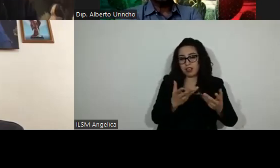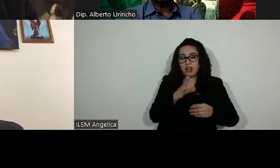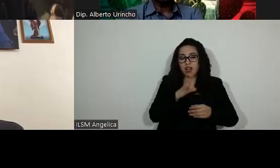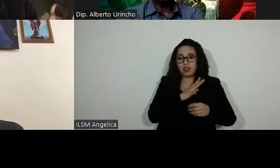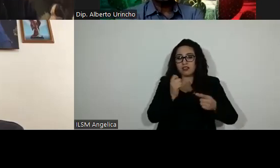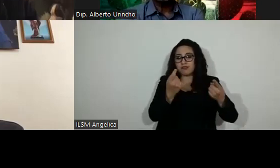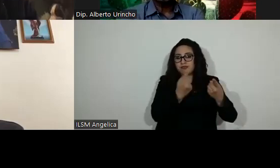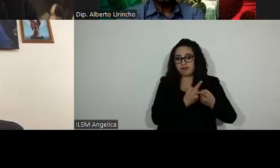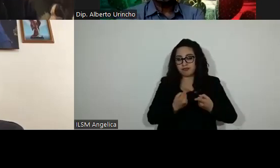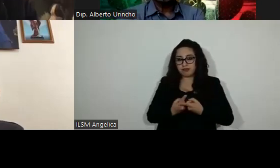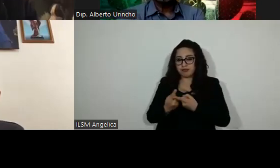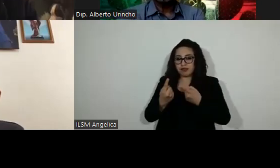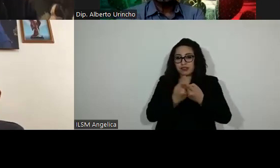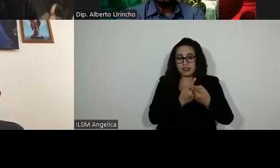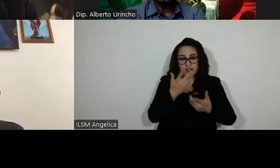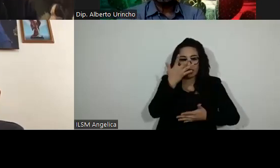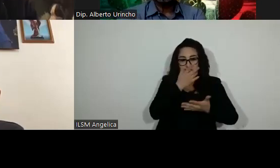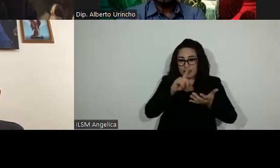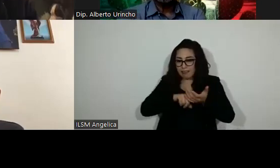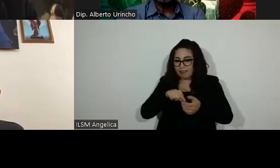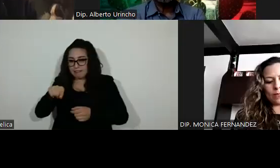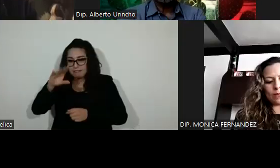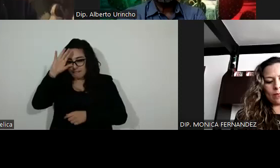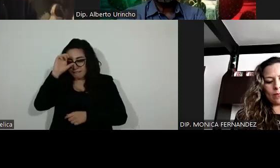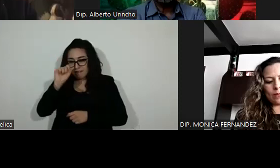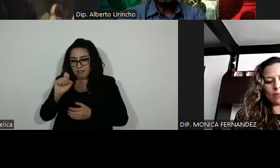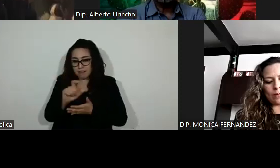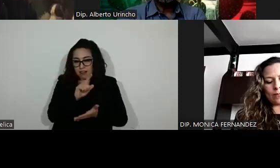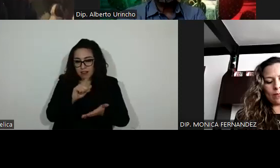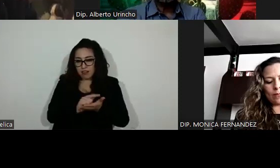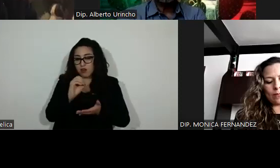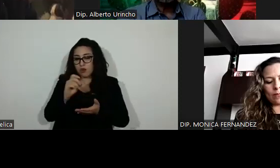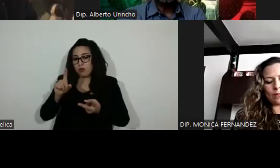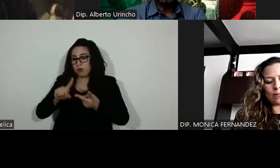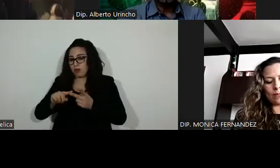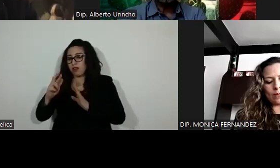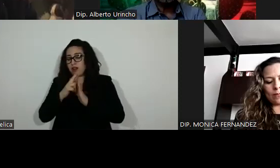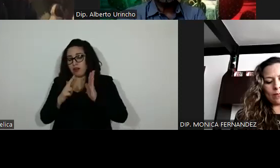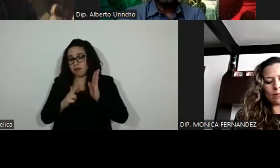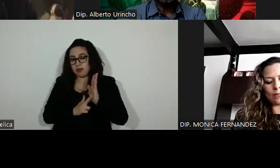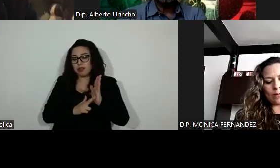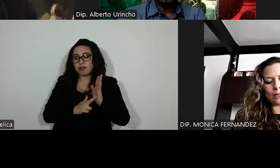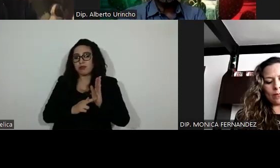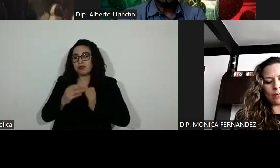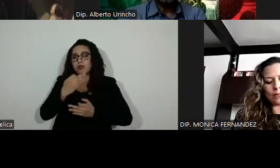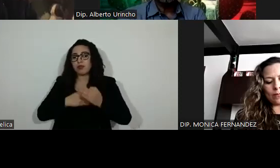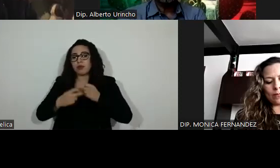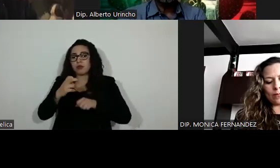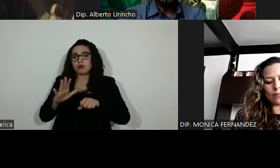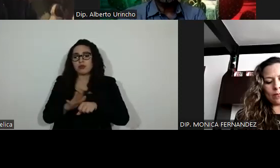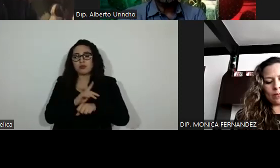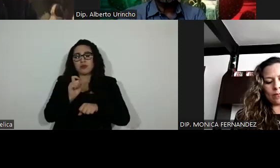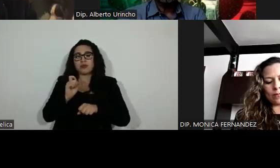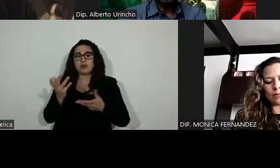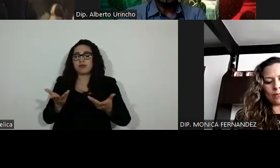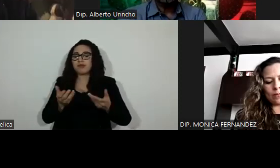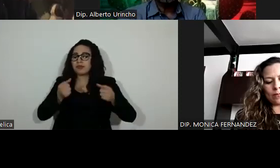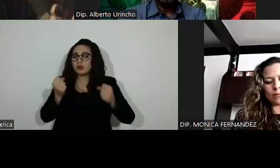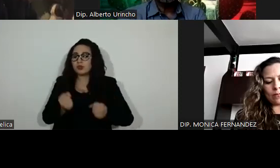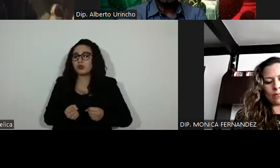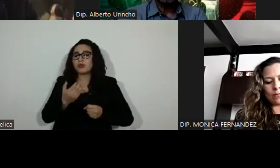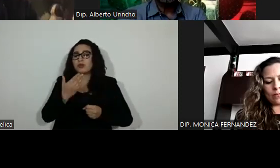jurídicas, tautologías e imprecisiones que derivan en condiciones de falta de certeza jurídica,